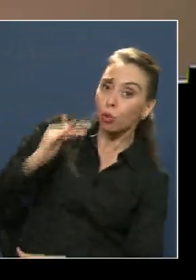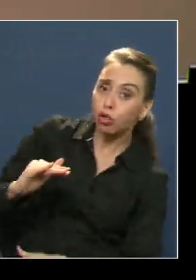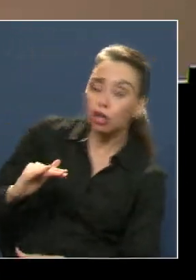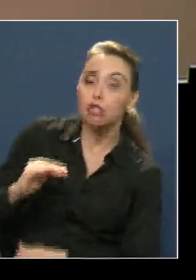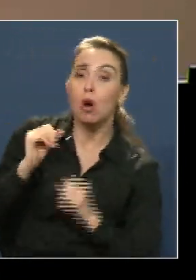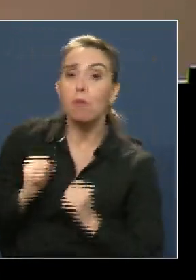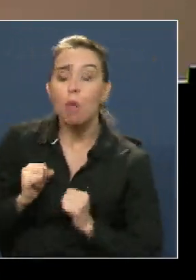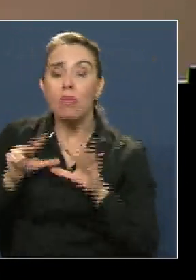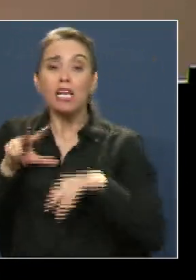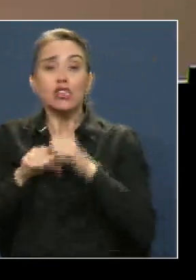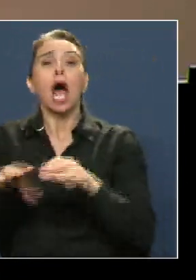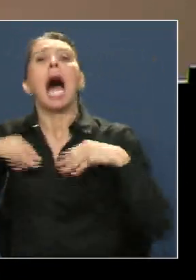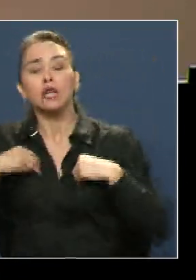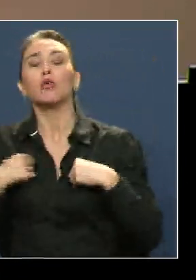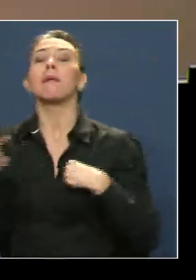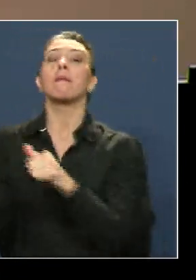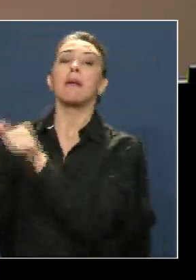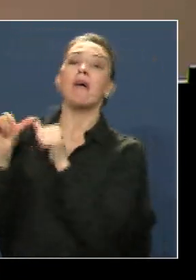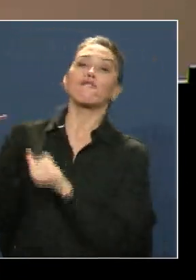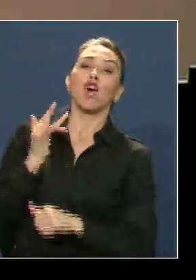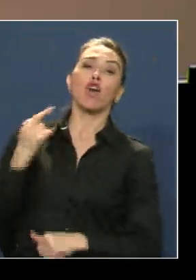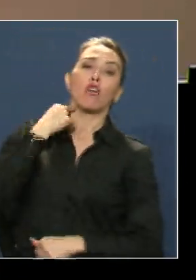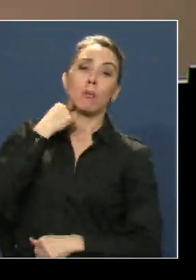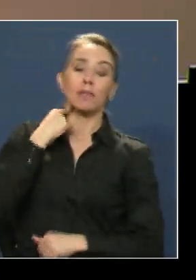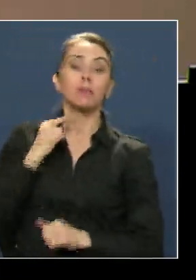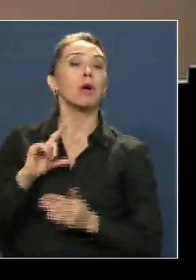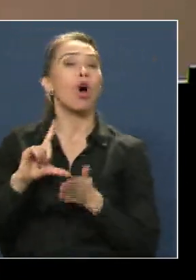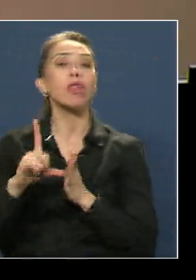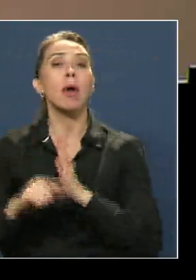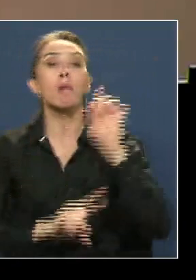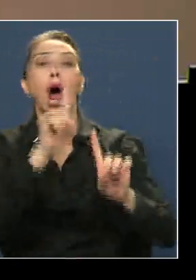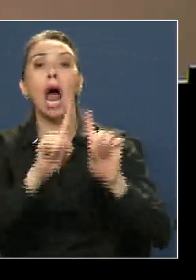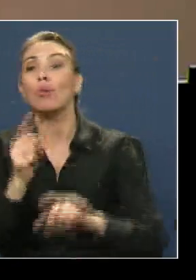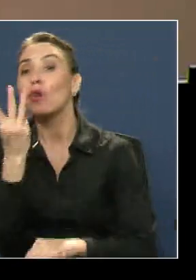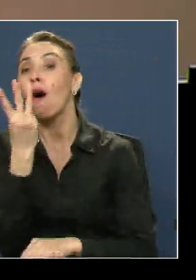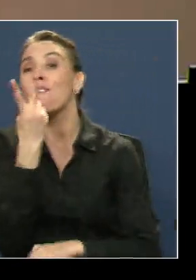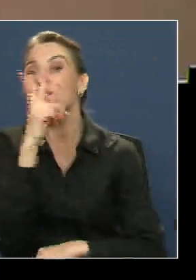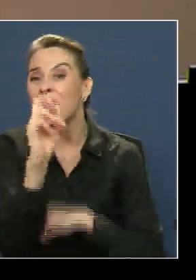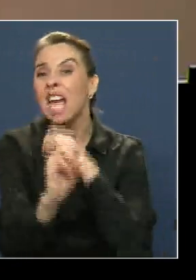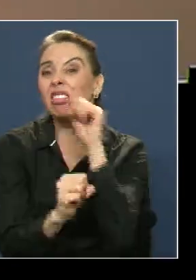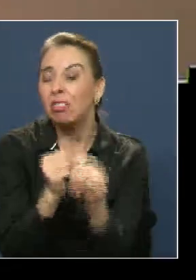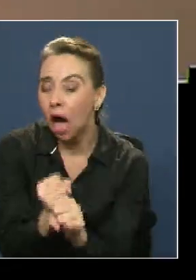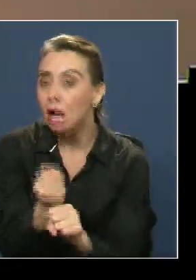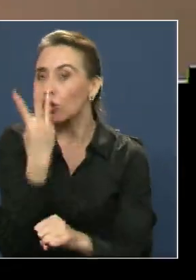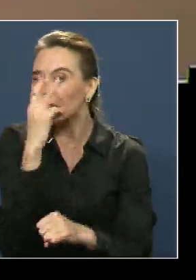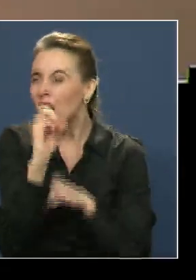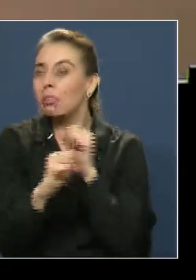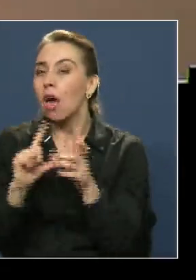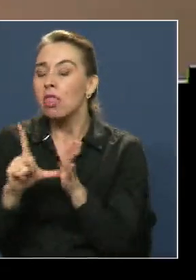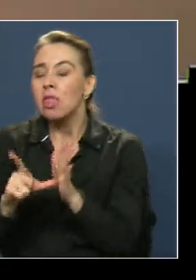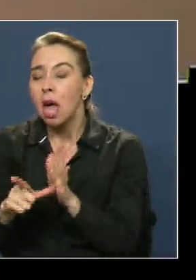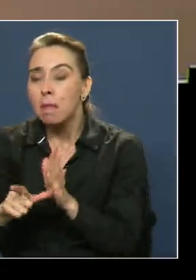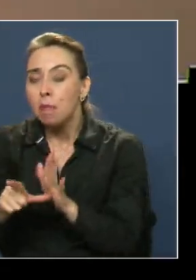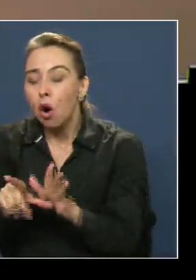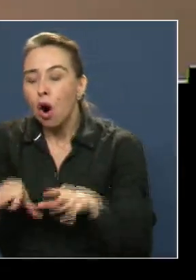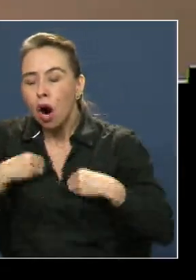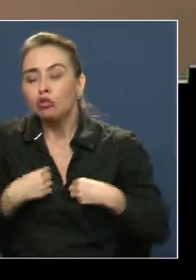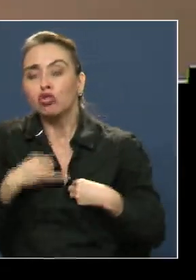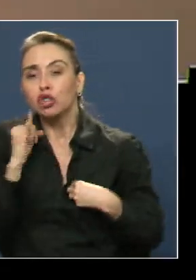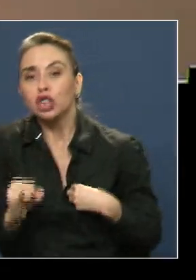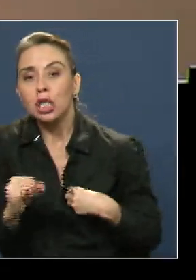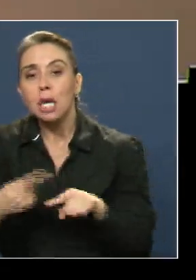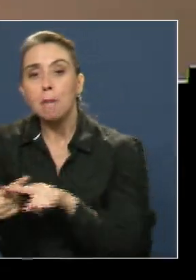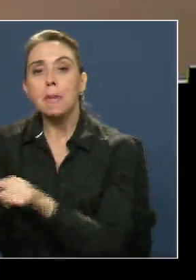pasar 30, 40 años y más para atreverse siquiera a asumir de la condición de abuso